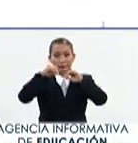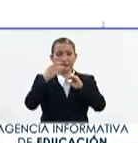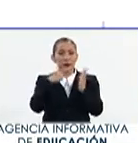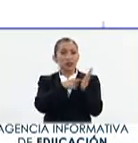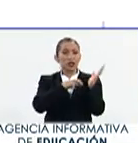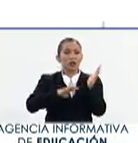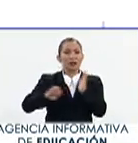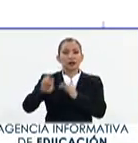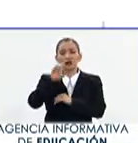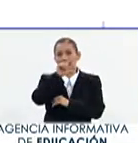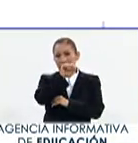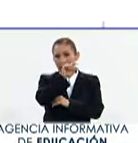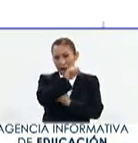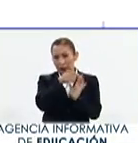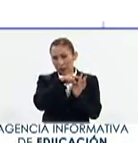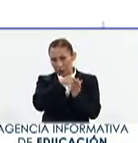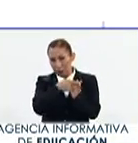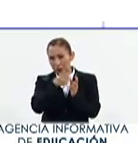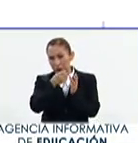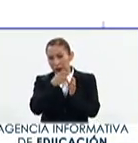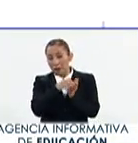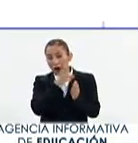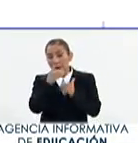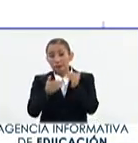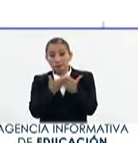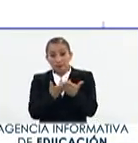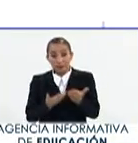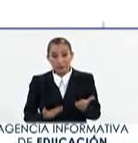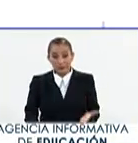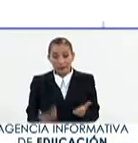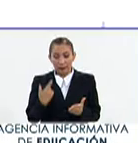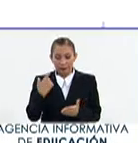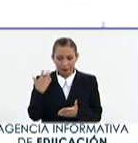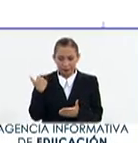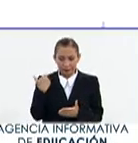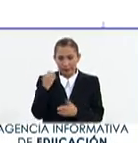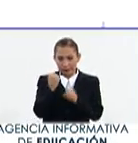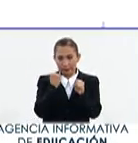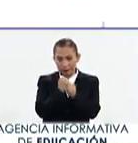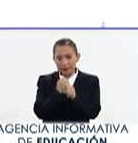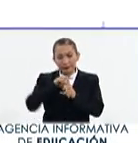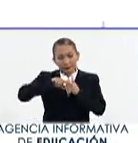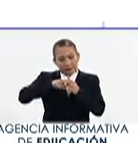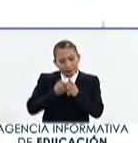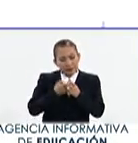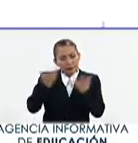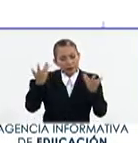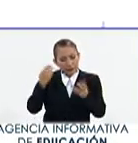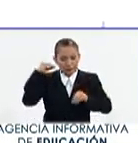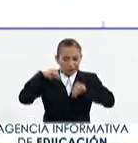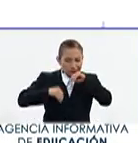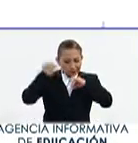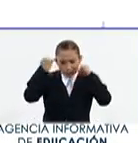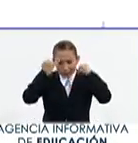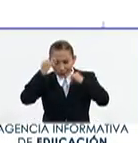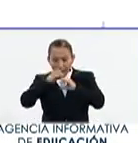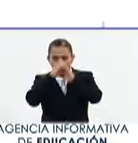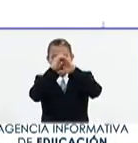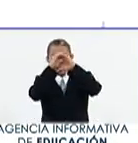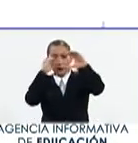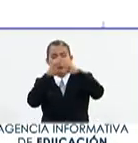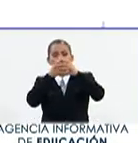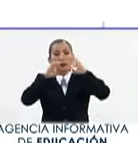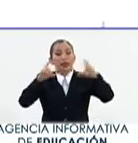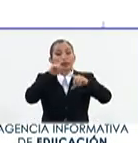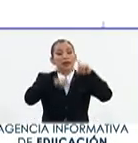de los 70s. Y como ya comentaba, desde hace unos años empezamos a desarrollar el observatorio